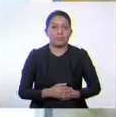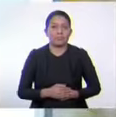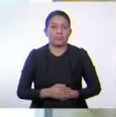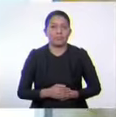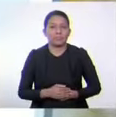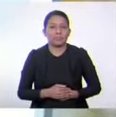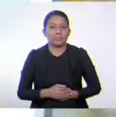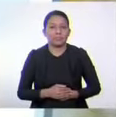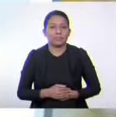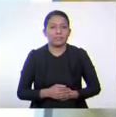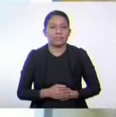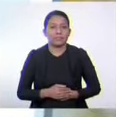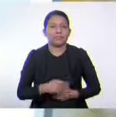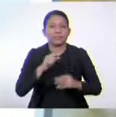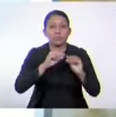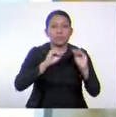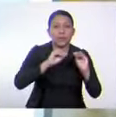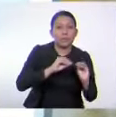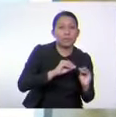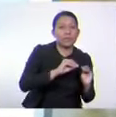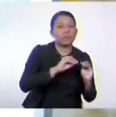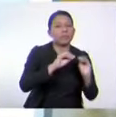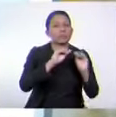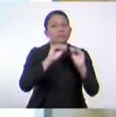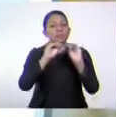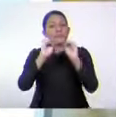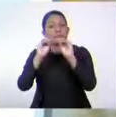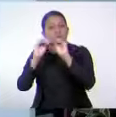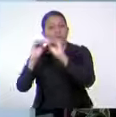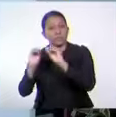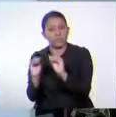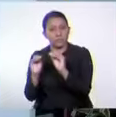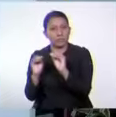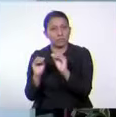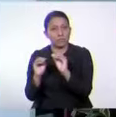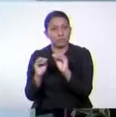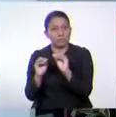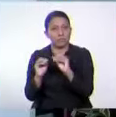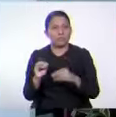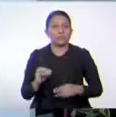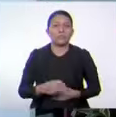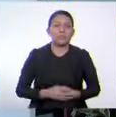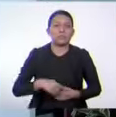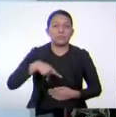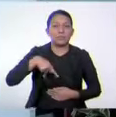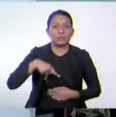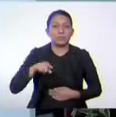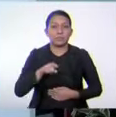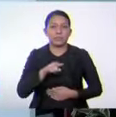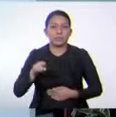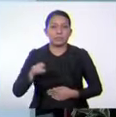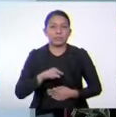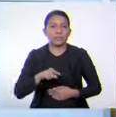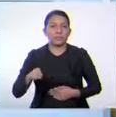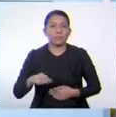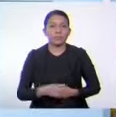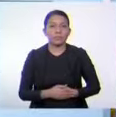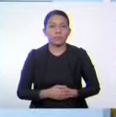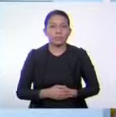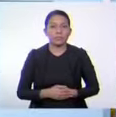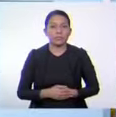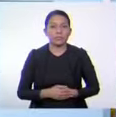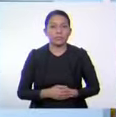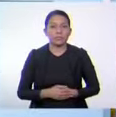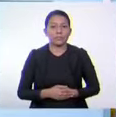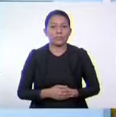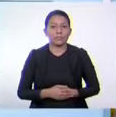va a migrar al orbital PZ. Cuando se da la promoción,